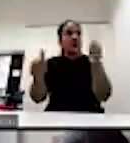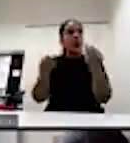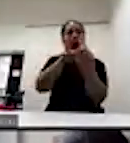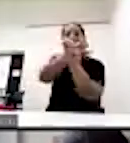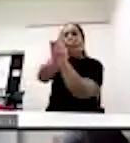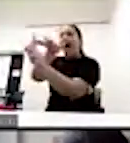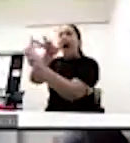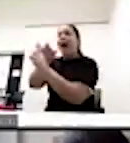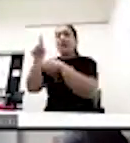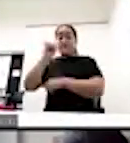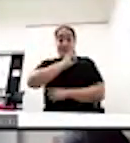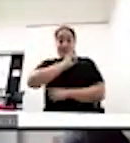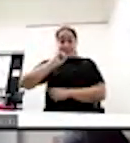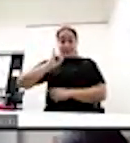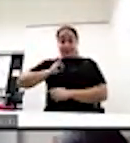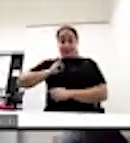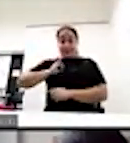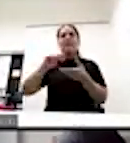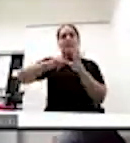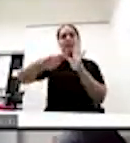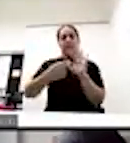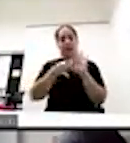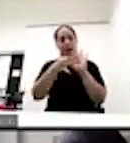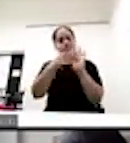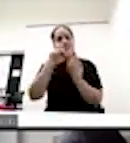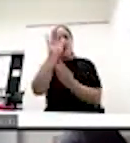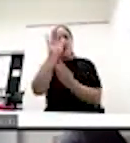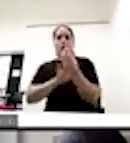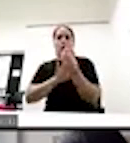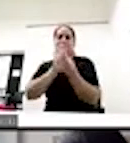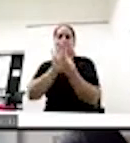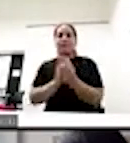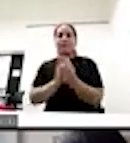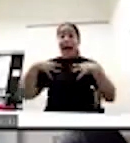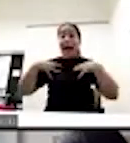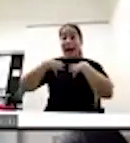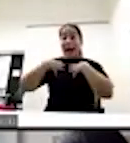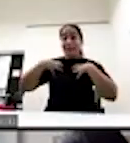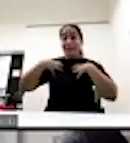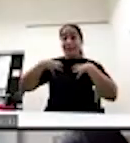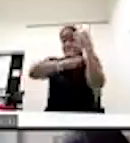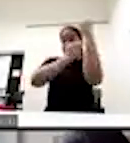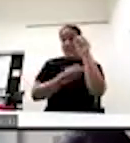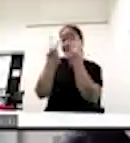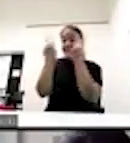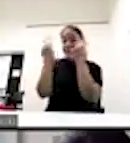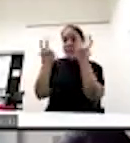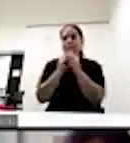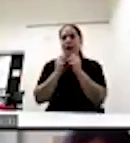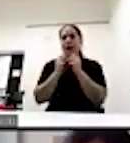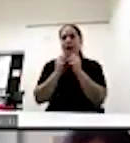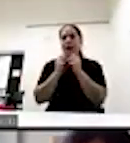individual es colectivo. Animales de poder llegó a mí a través de una meditación.